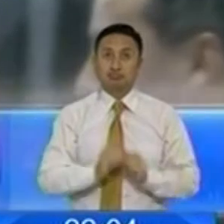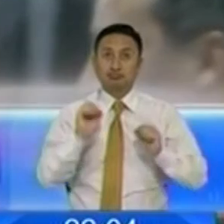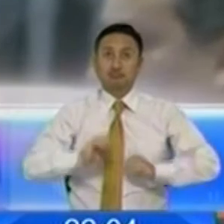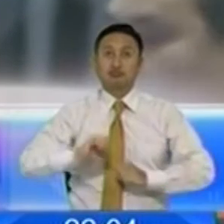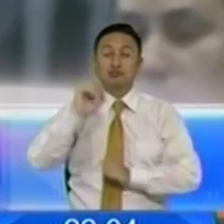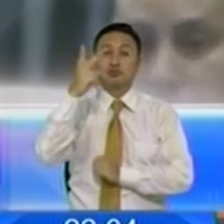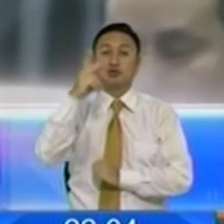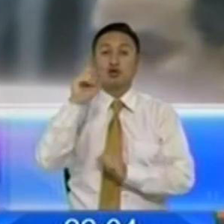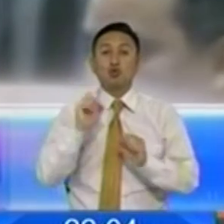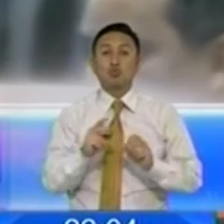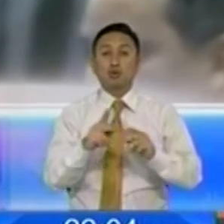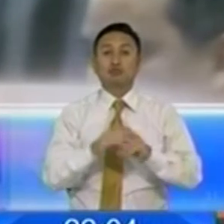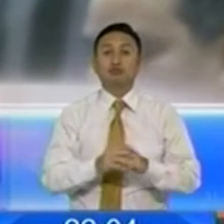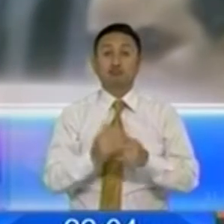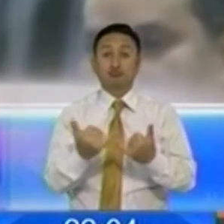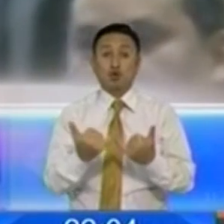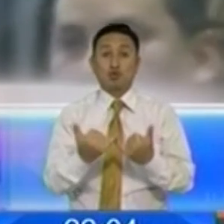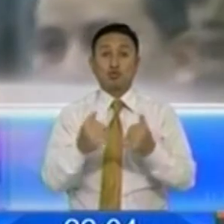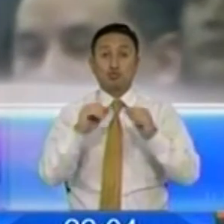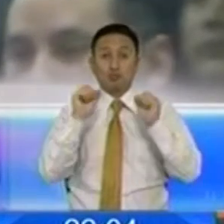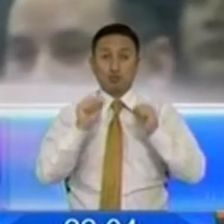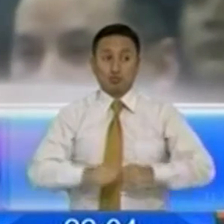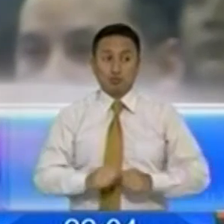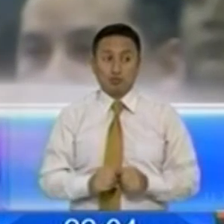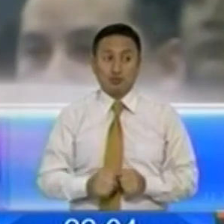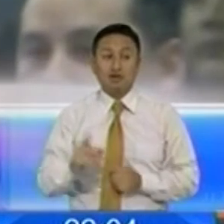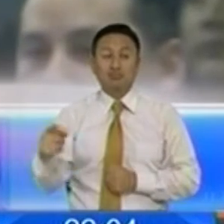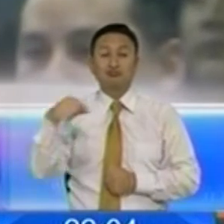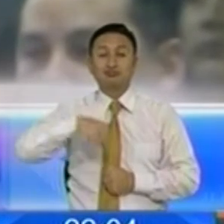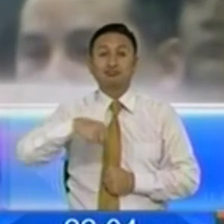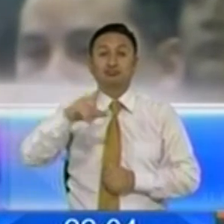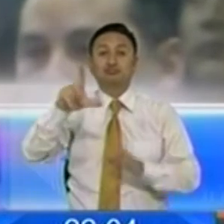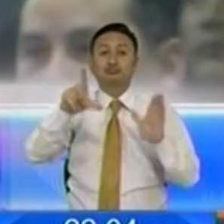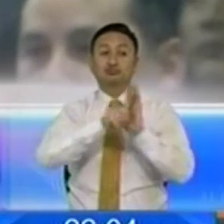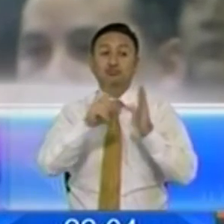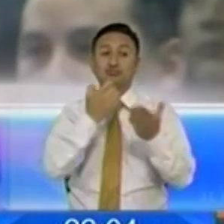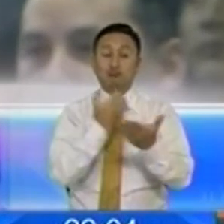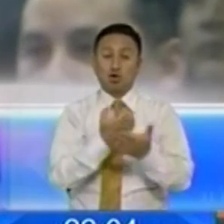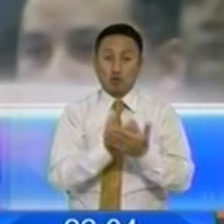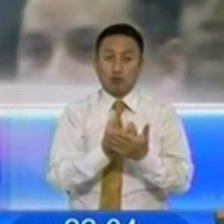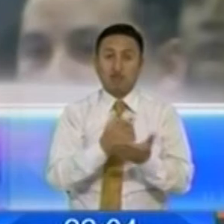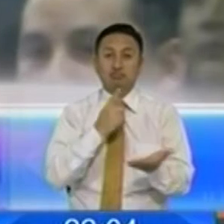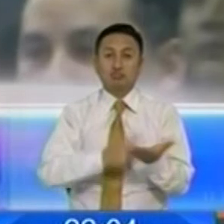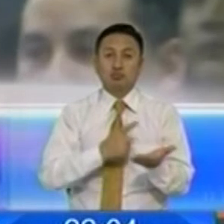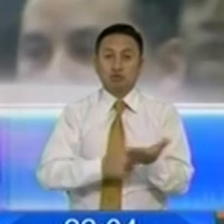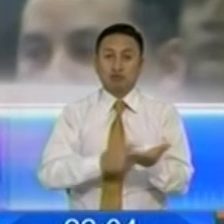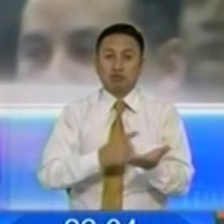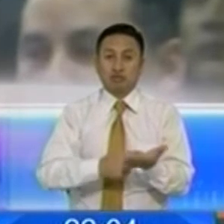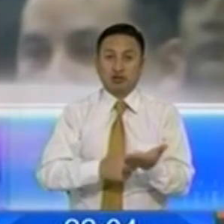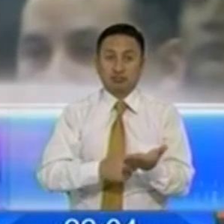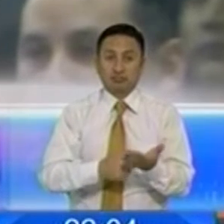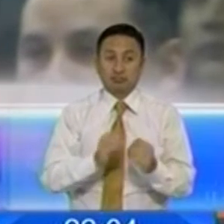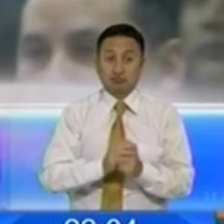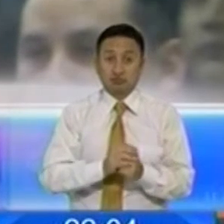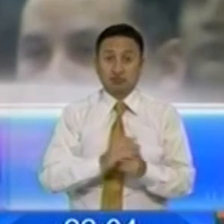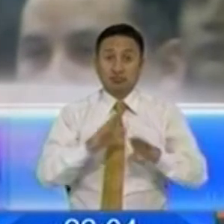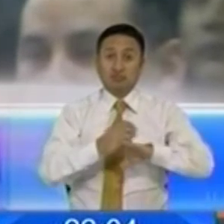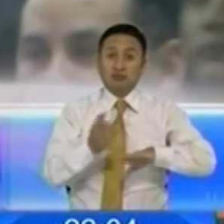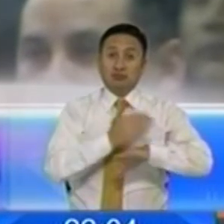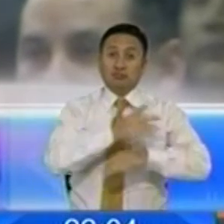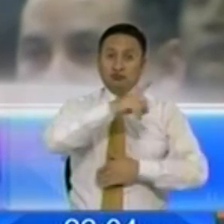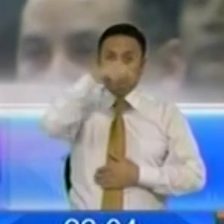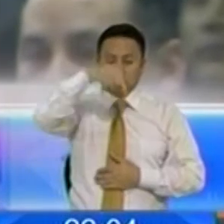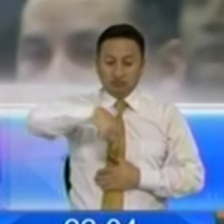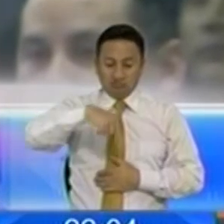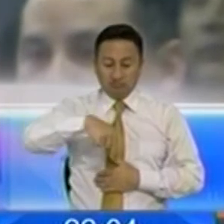oportunidad que tenemos para debatir esta ley económica después que aquí mismo nos